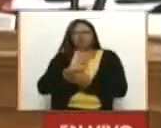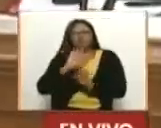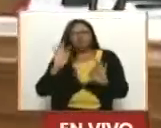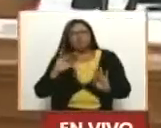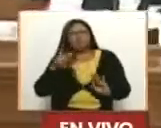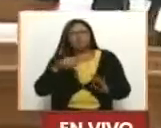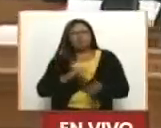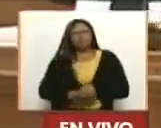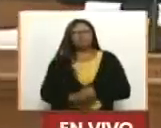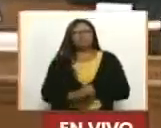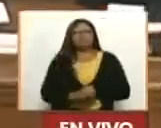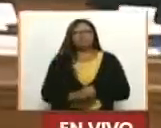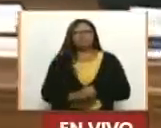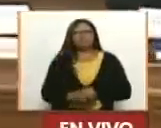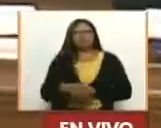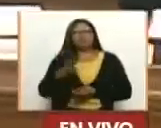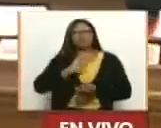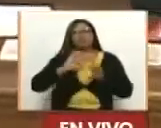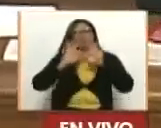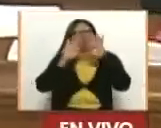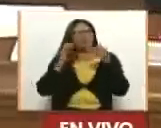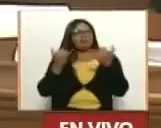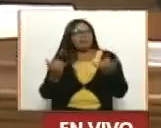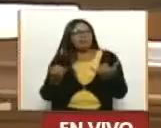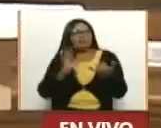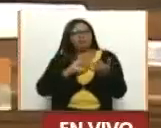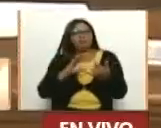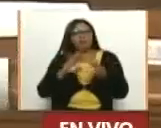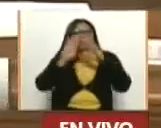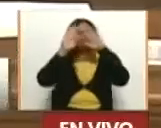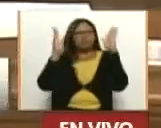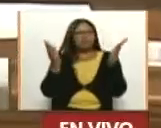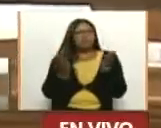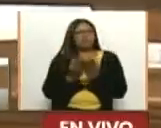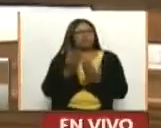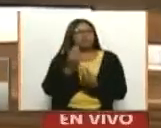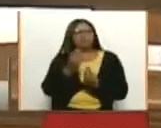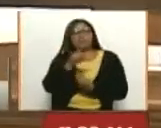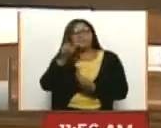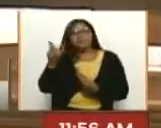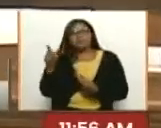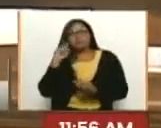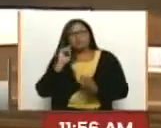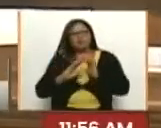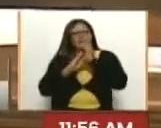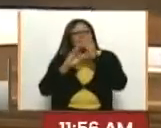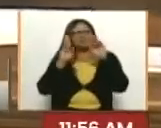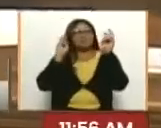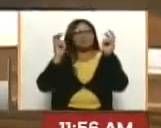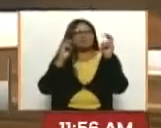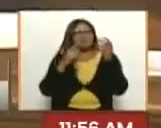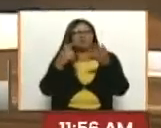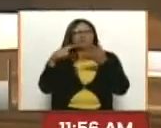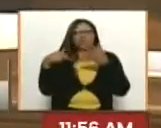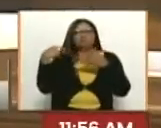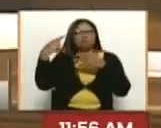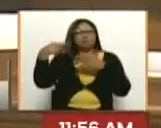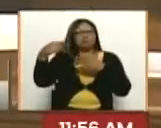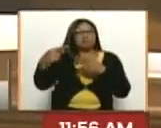que sobre el particular ya en el mundo hay mucha gente legislando sobre este tema desde hace bastante